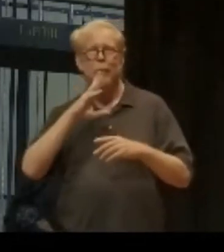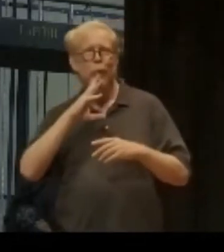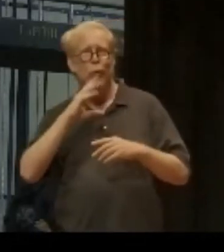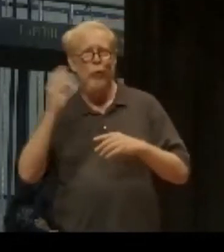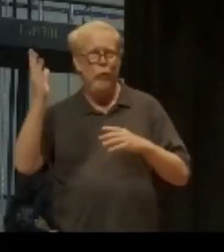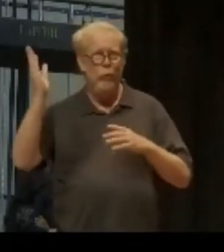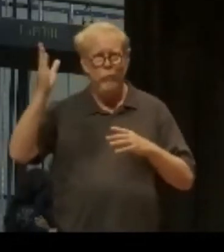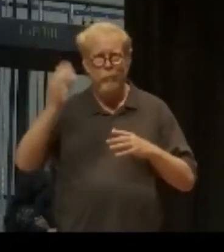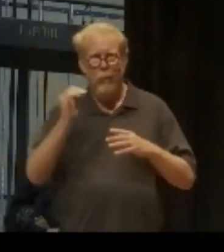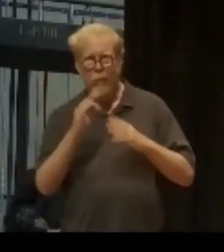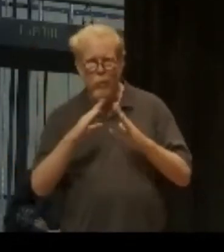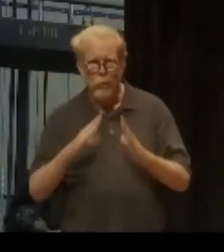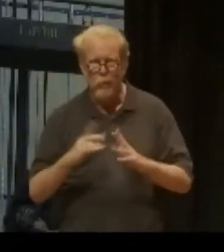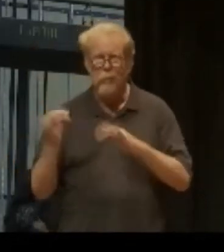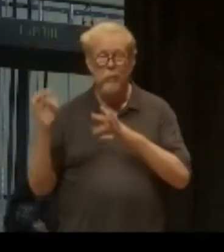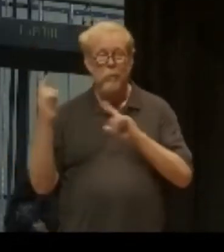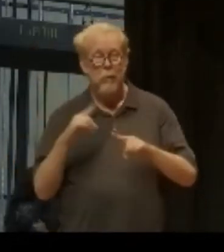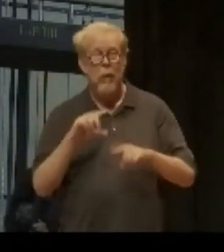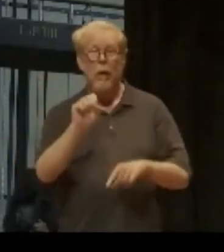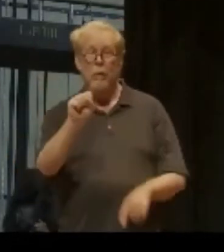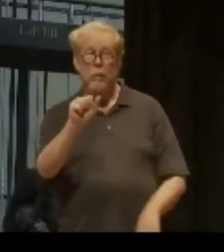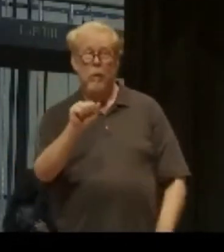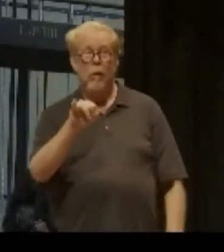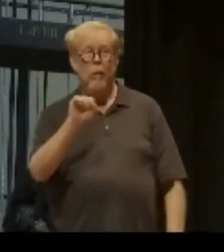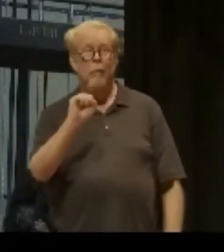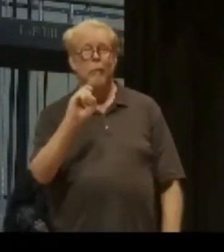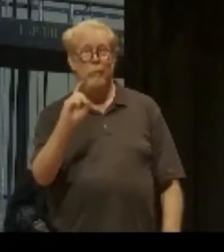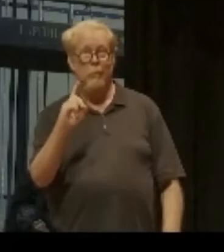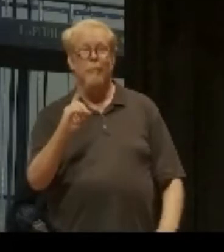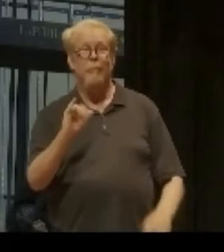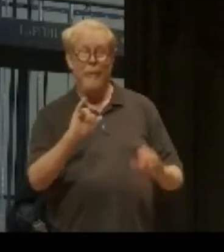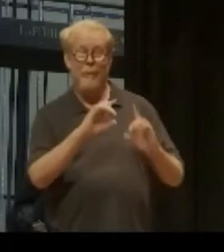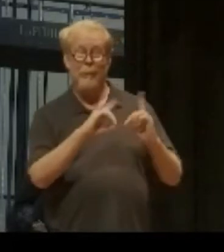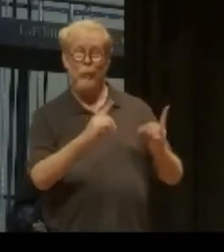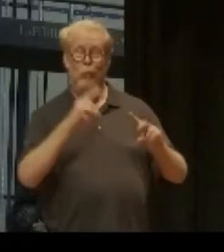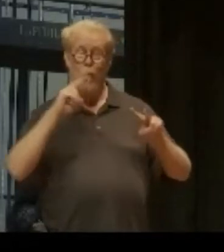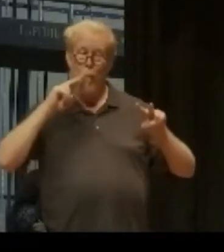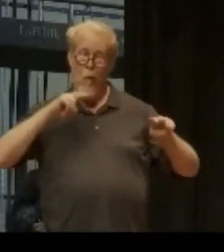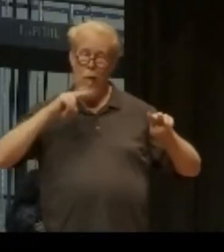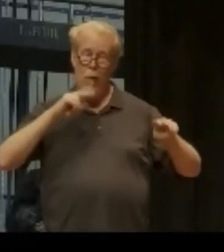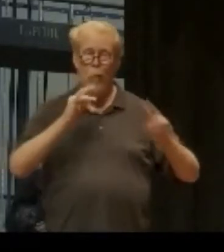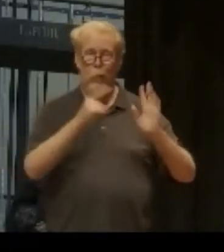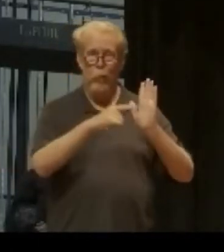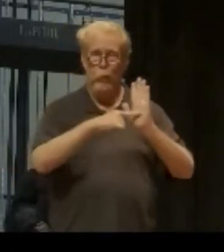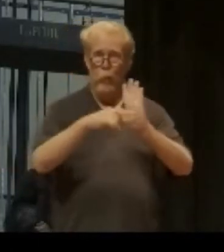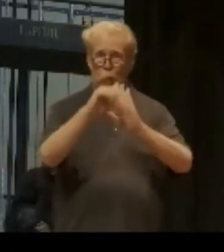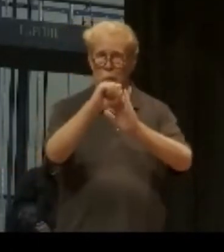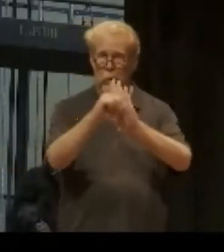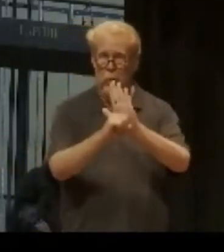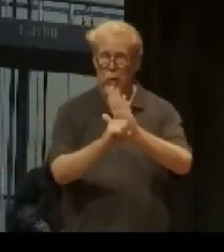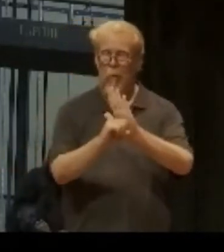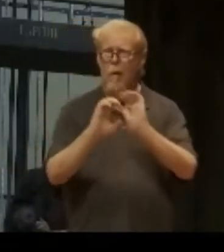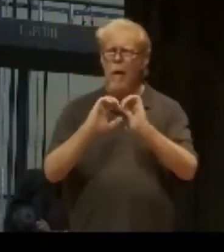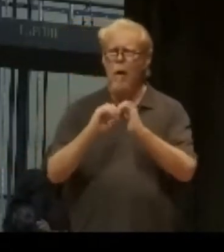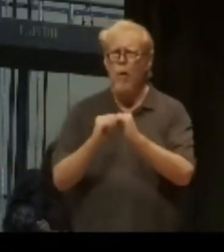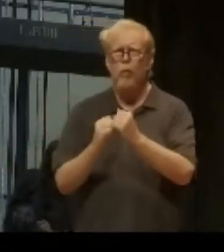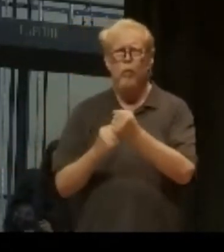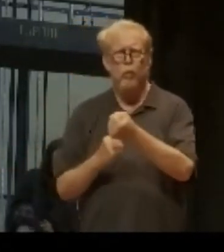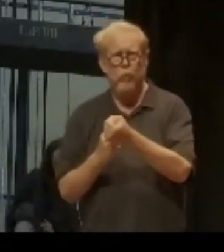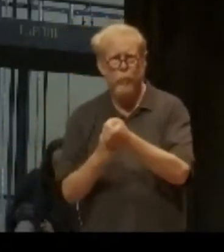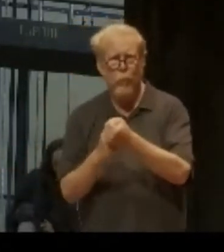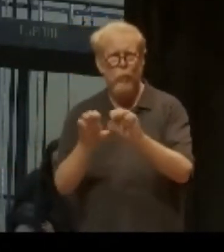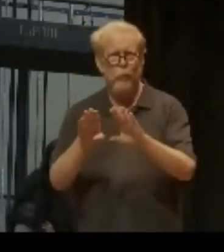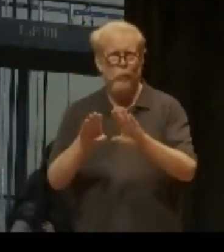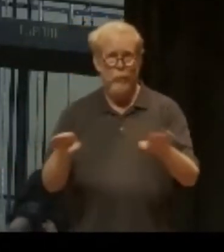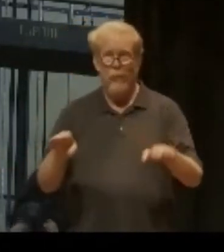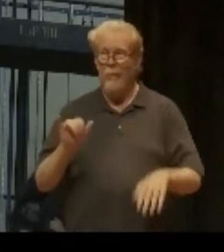vino hasta acá para decirnos eso y dijo, San Antonio es el distrito que debemos de vigilar porque van a enseñar al Estado cómo podemos apoyar